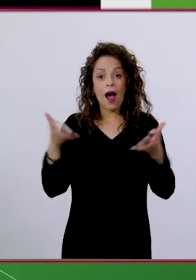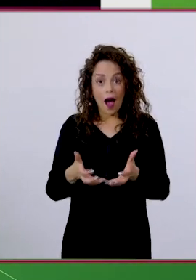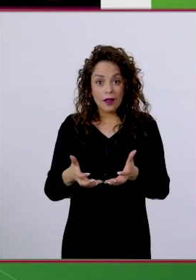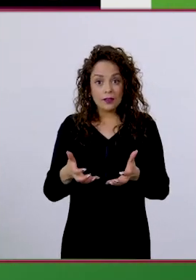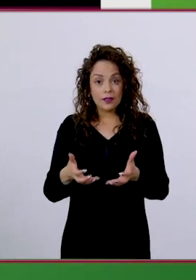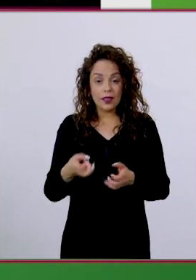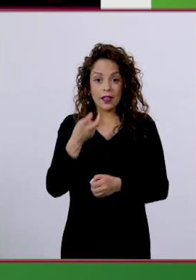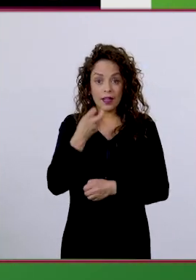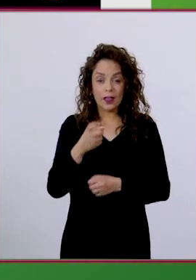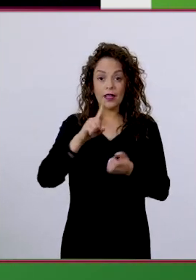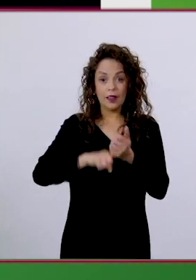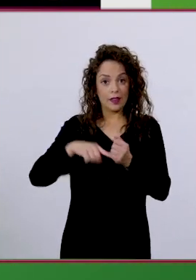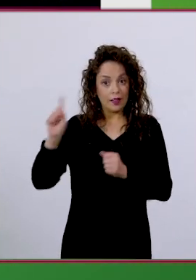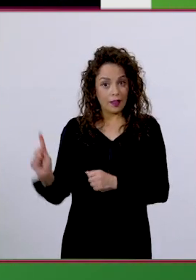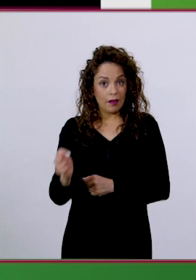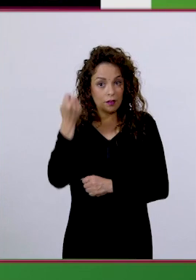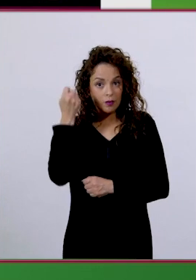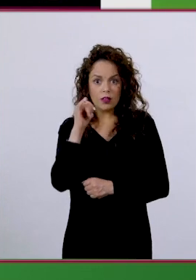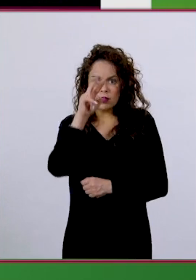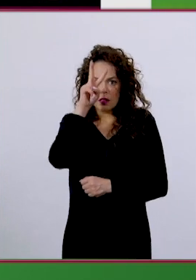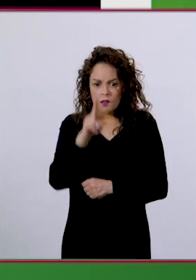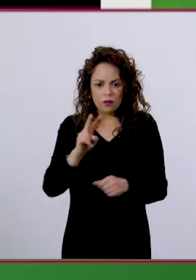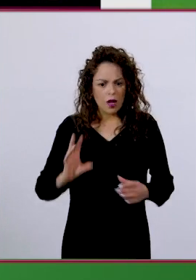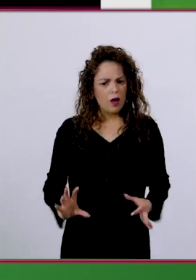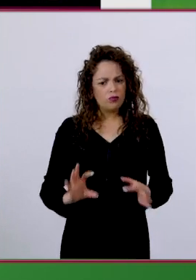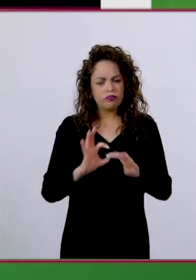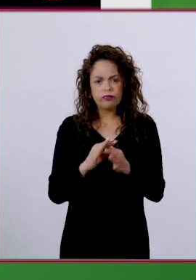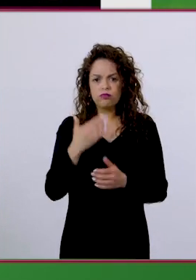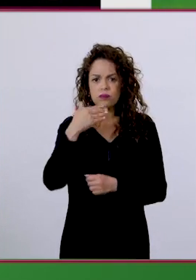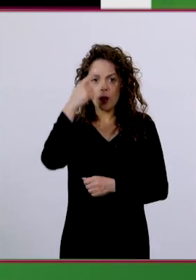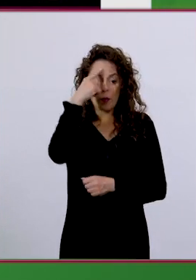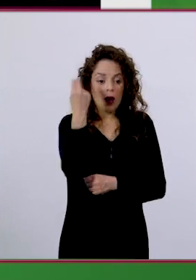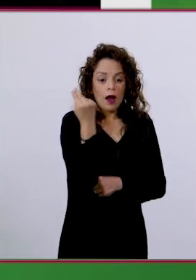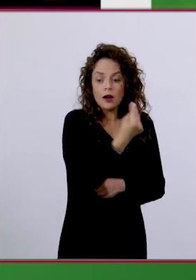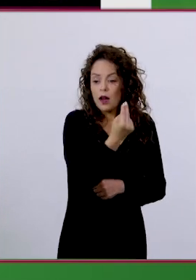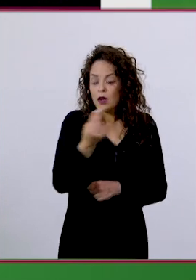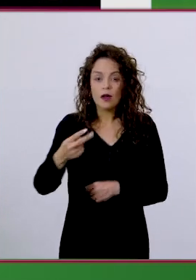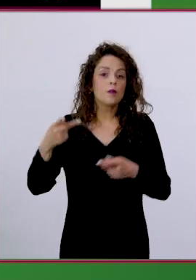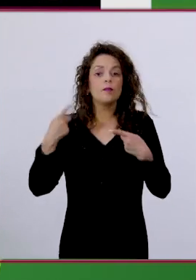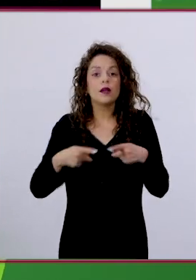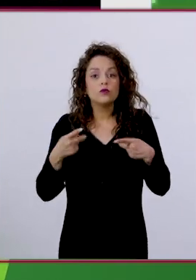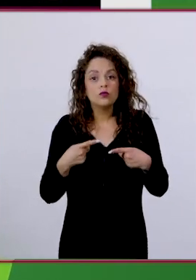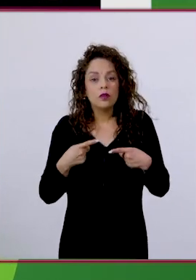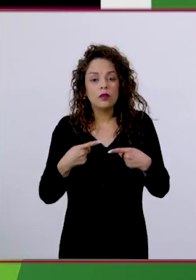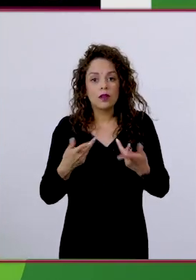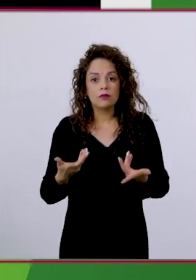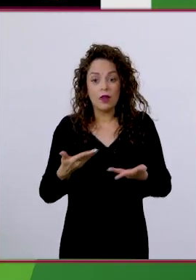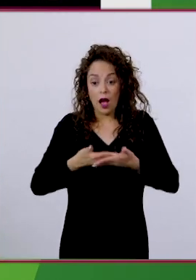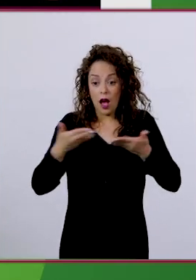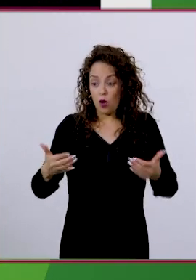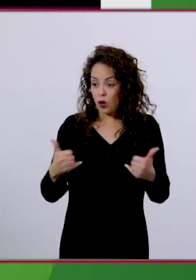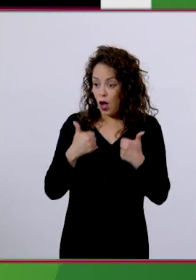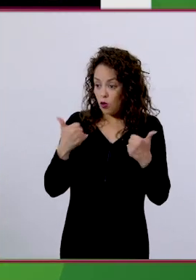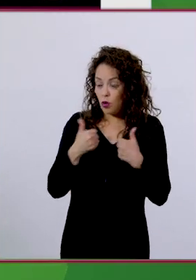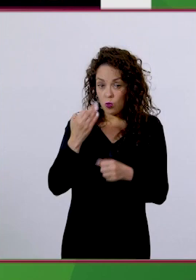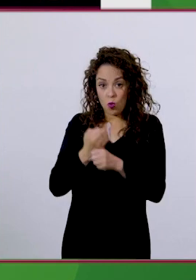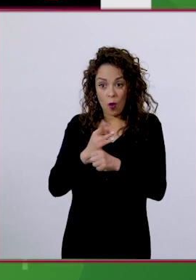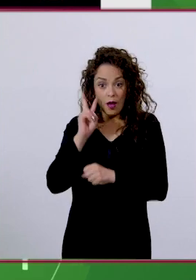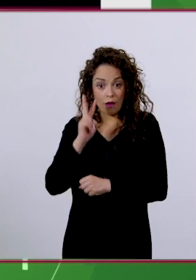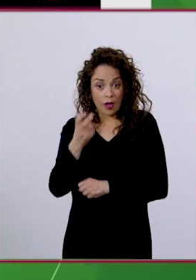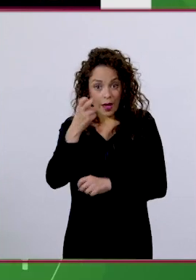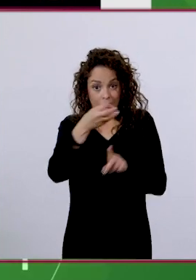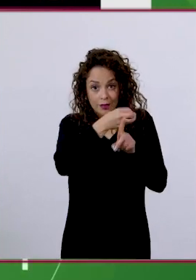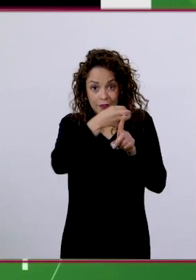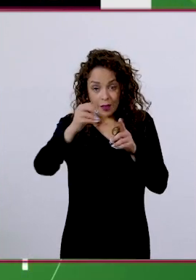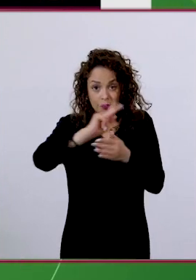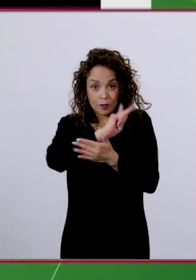la cual resulta adecuada para las necesidades de su población. Los jóvenes que ven este programa pueden